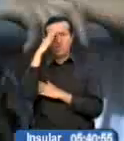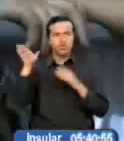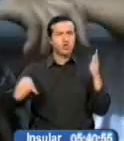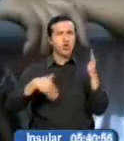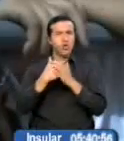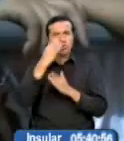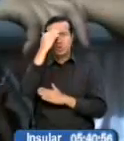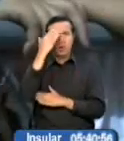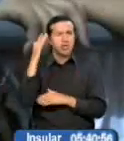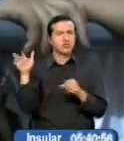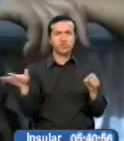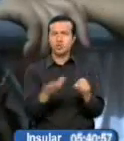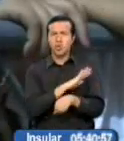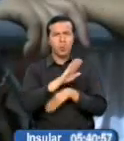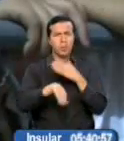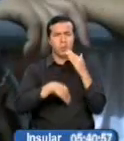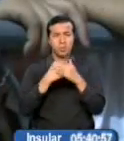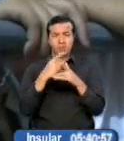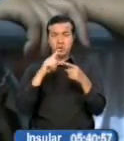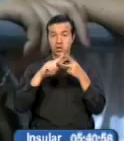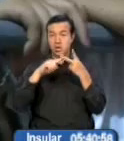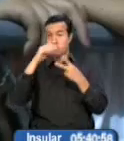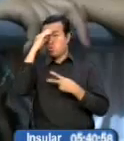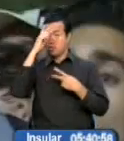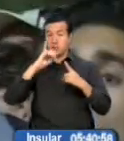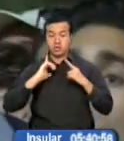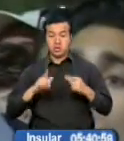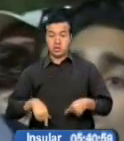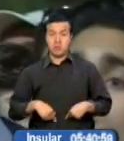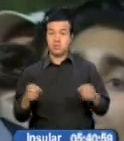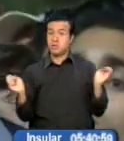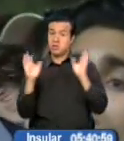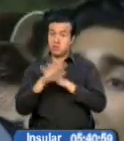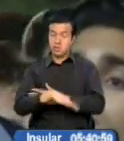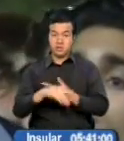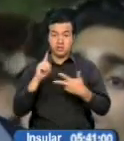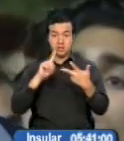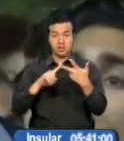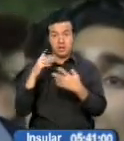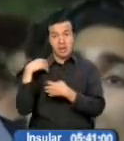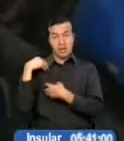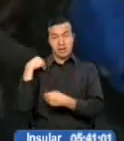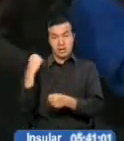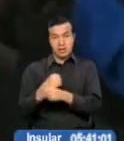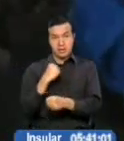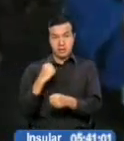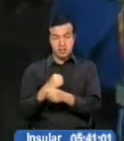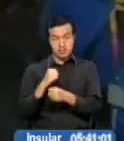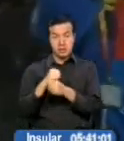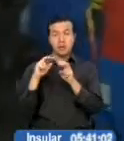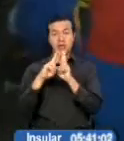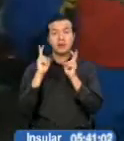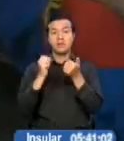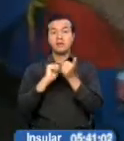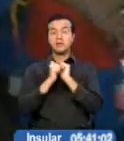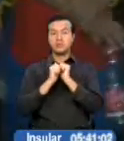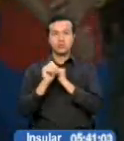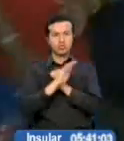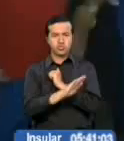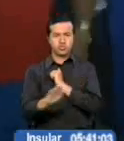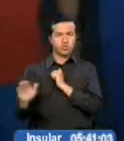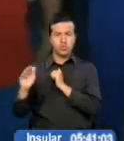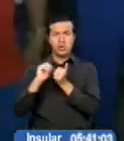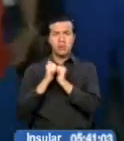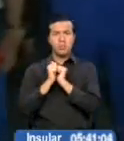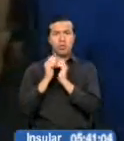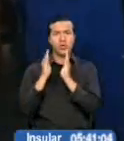100%. La educación, al igual que la salud, es gratuita. Existe garantía al trabajo. Y en el ámbito deportivo, sus atletas